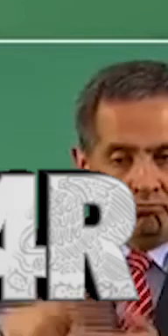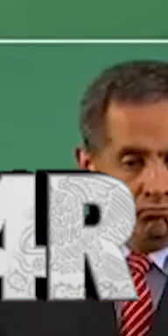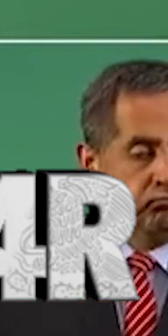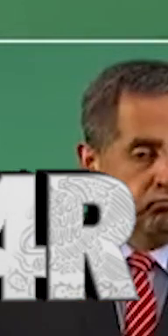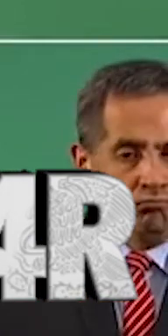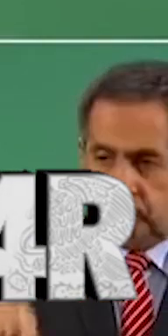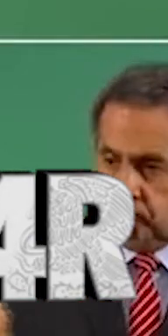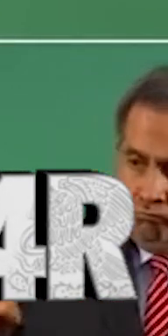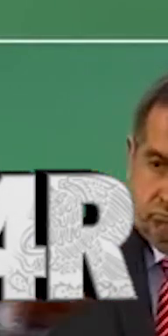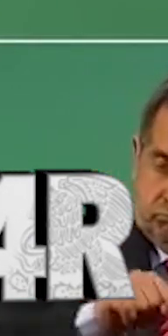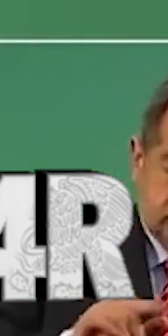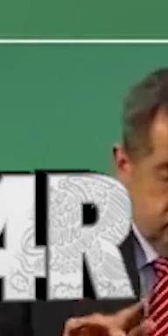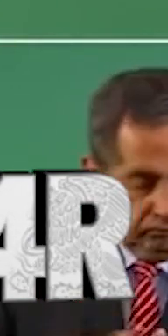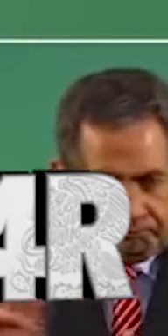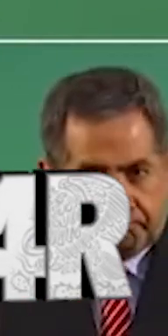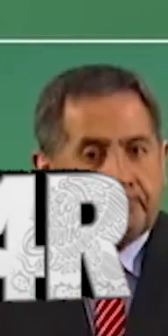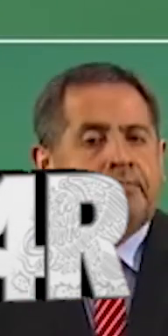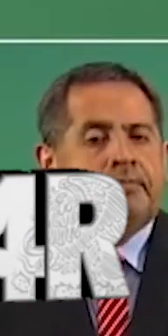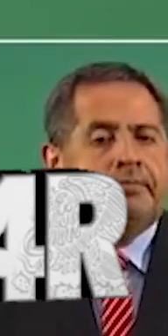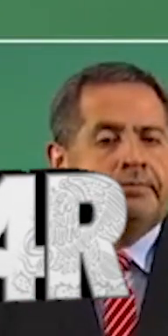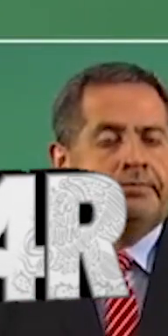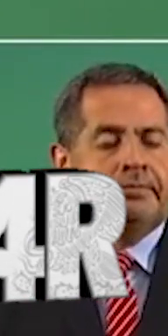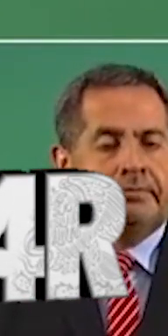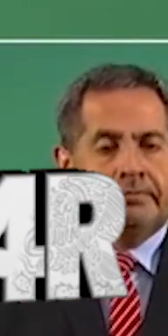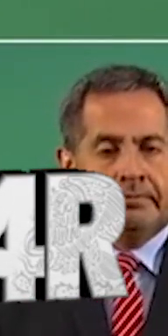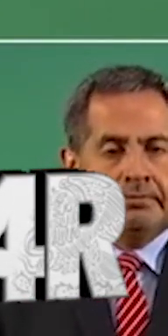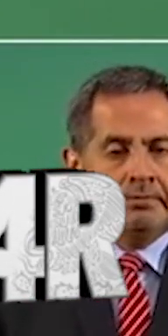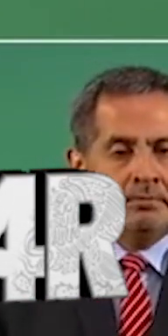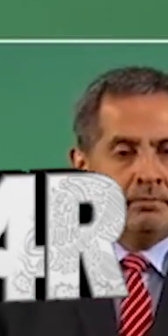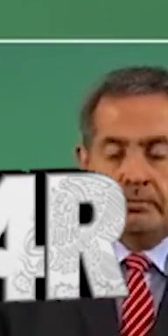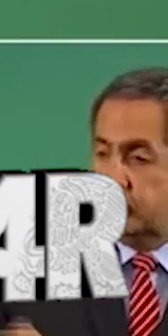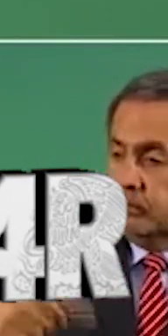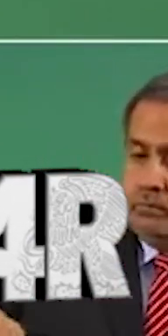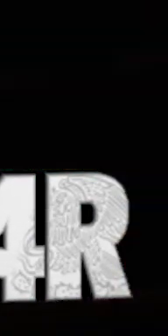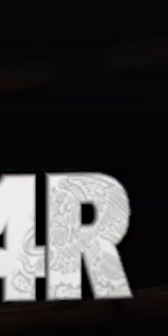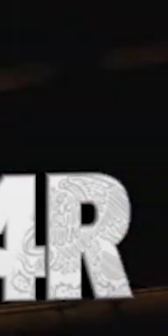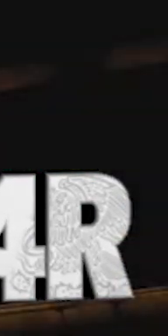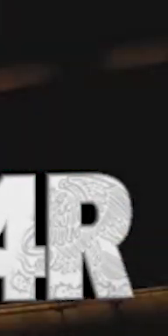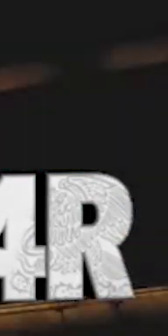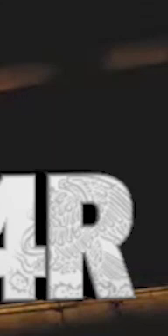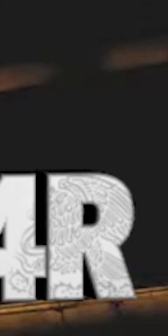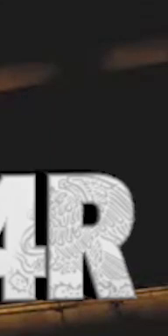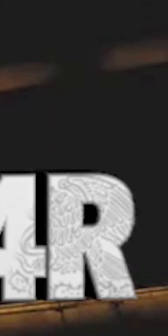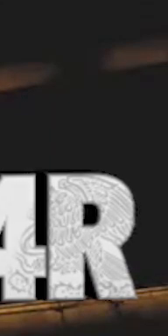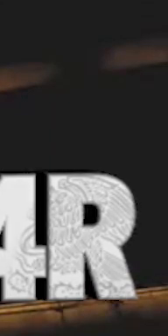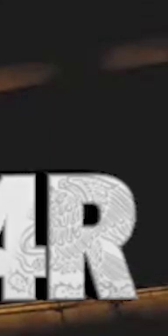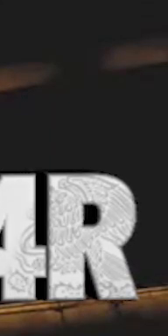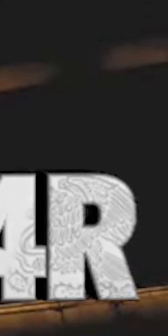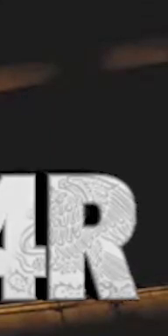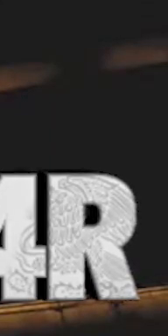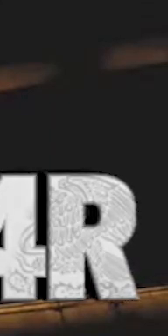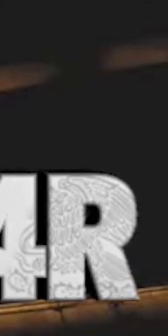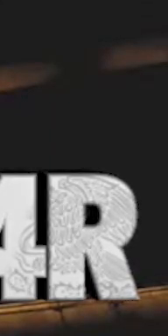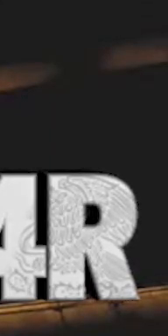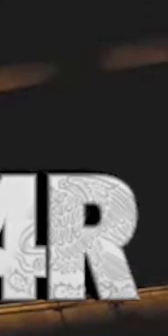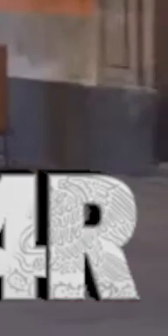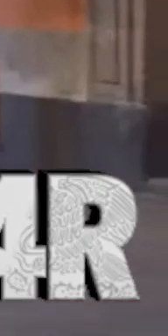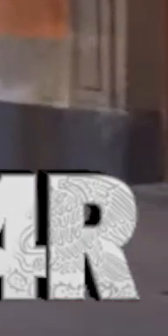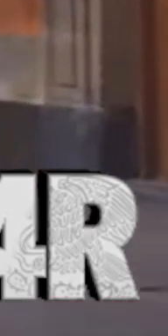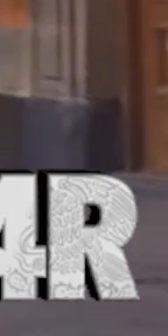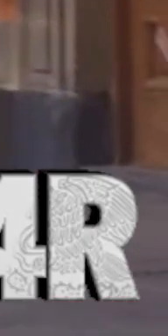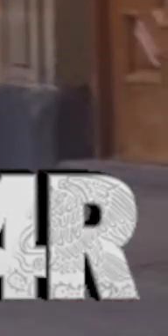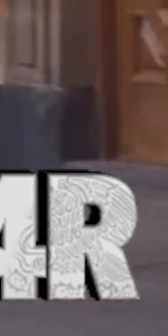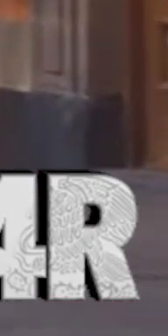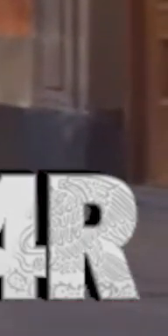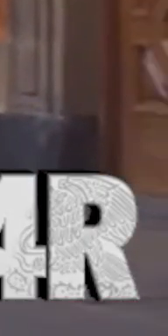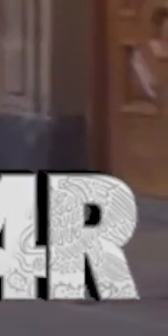que realizó su recuperación tan rápido, cuál fue el tratamiento que le practicaron y les lanzó durísimo